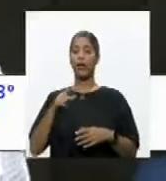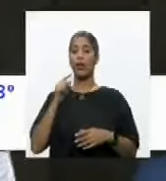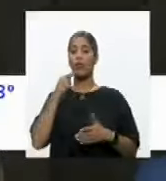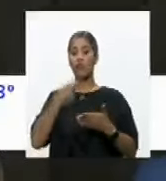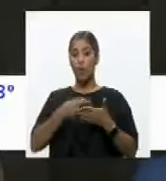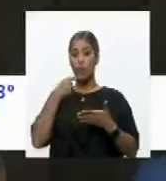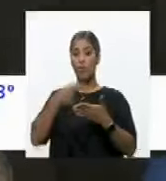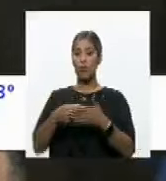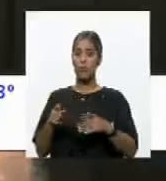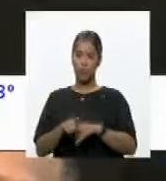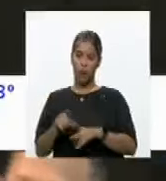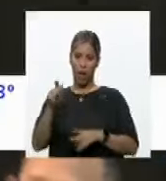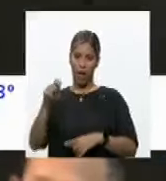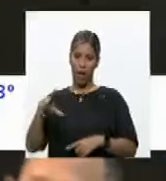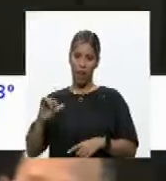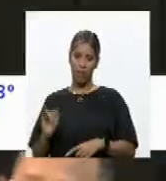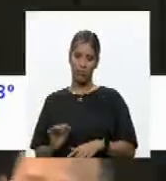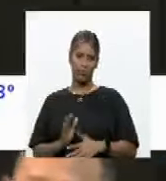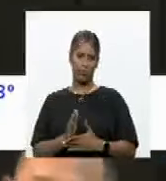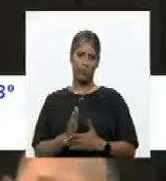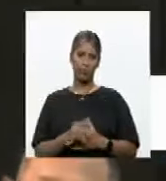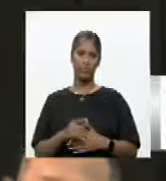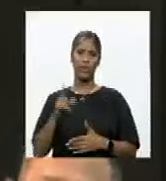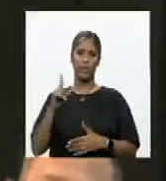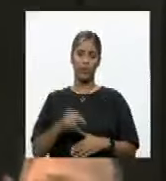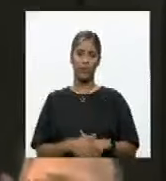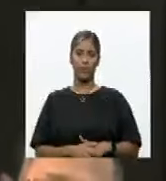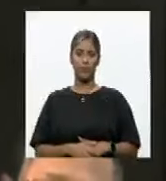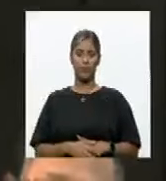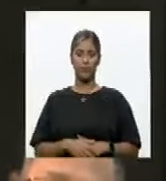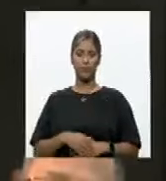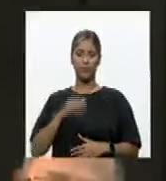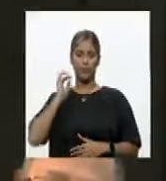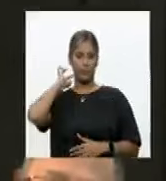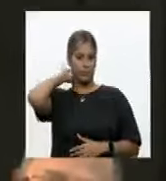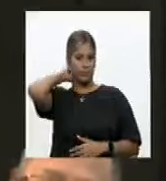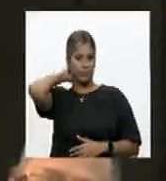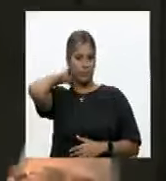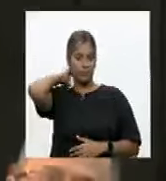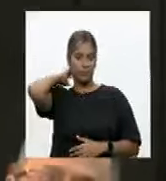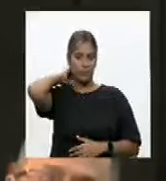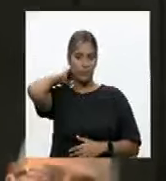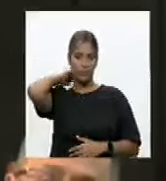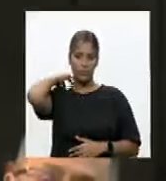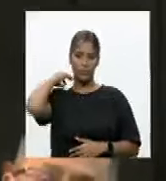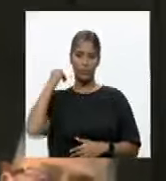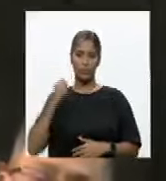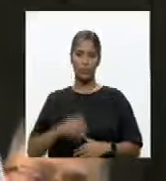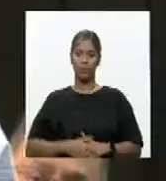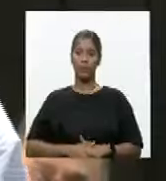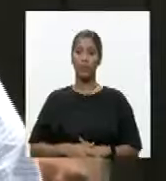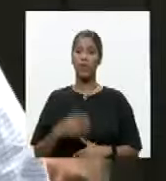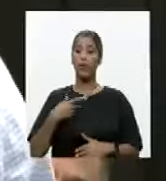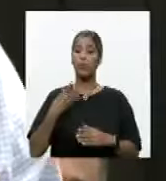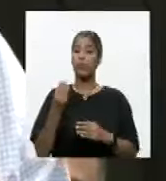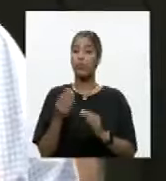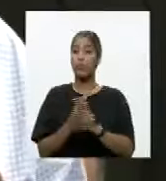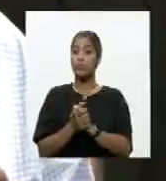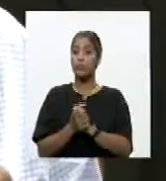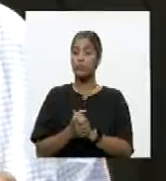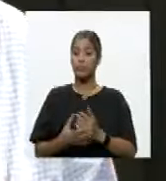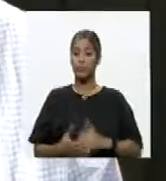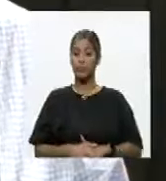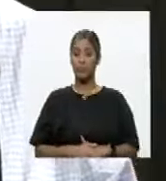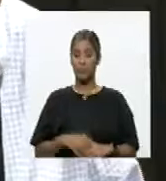Ali. Y por supuesto, la relación con él era de mucha amistad.